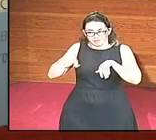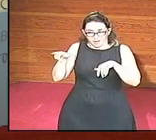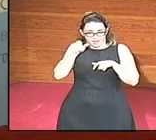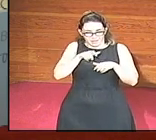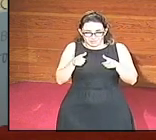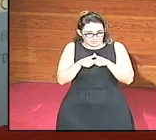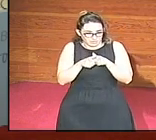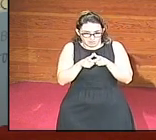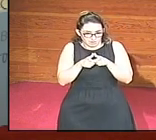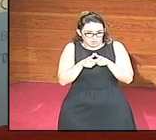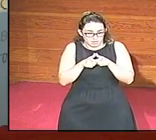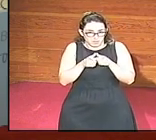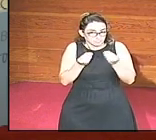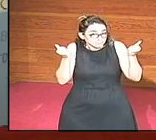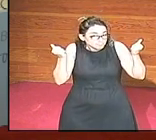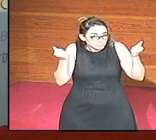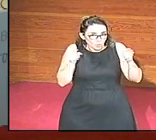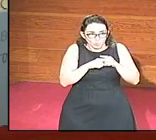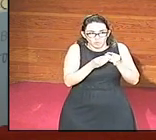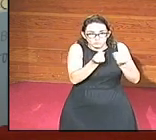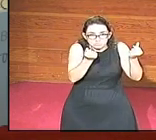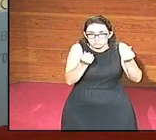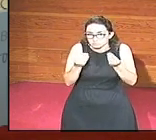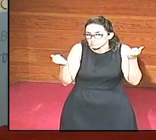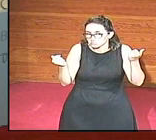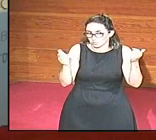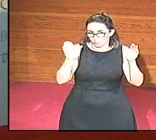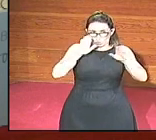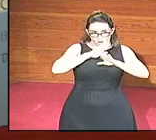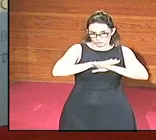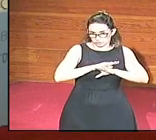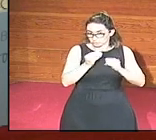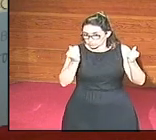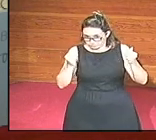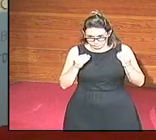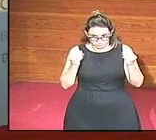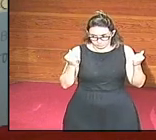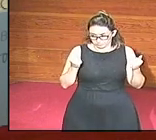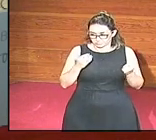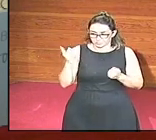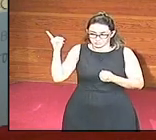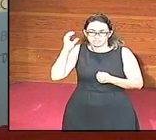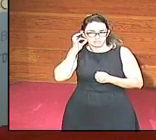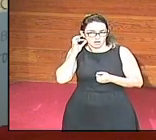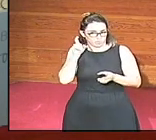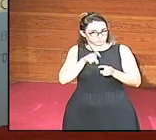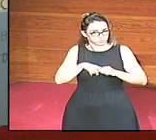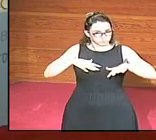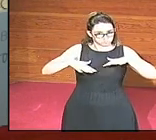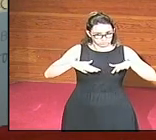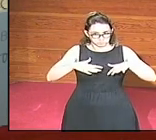pues desaparecía misteriosamente en mitad de la noche, ¿no? Todo. Entonces, esta es la madre de un activista tártaro.